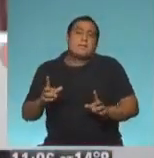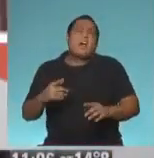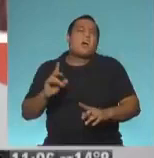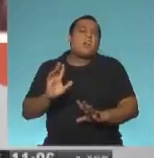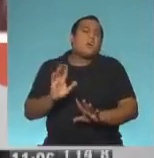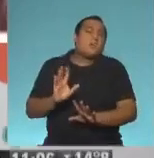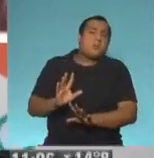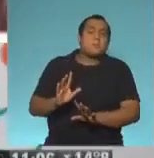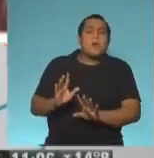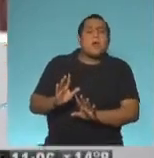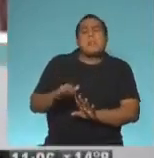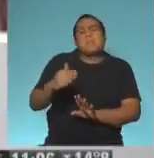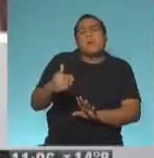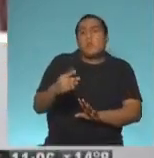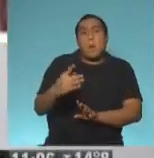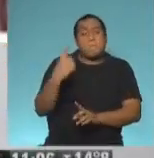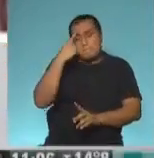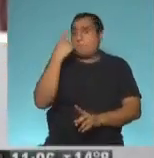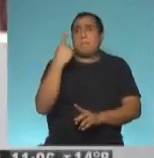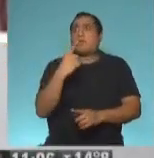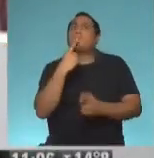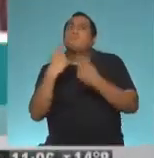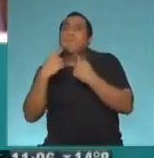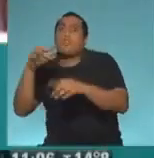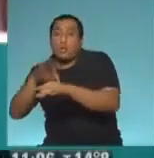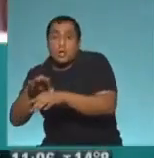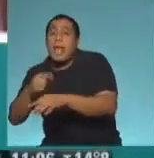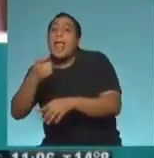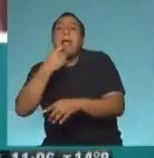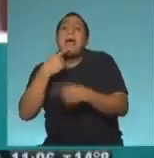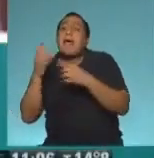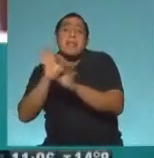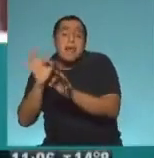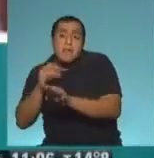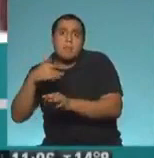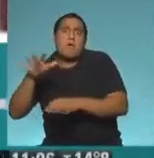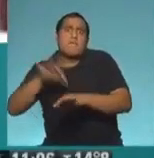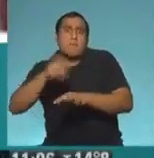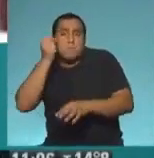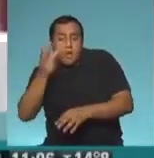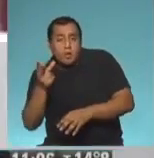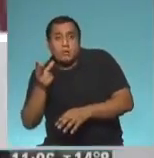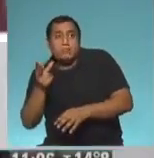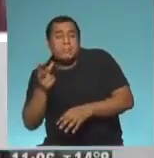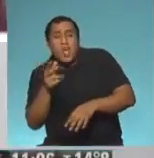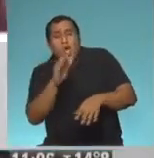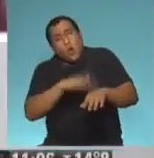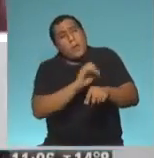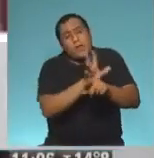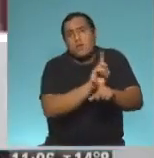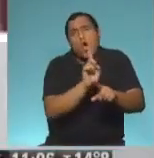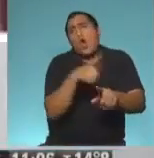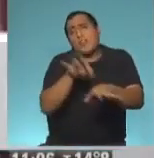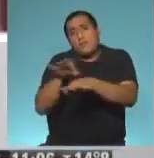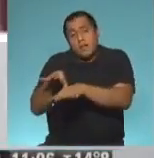desdeñar o poner en un segundo plano, es prioritario, podemos evitar otras consecuencias que no tienen que ver con el coronavirus, pero que sí tienen que ver con estas